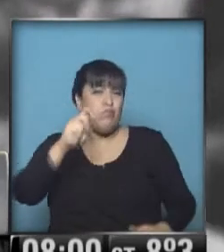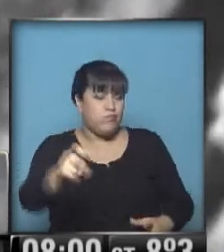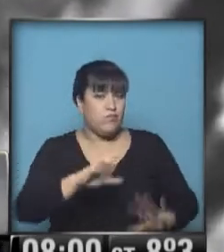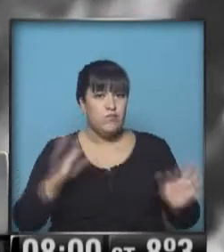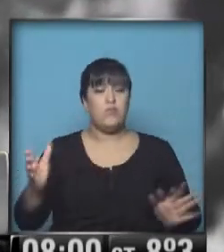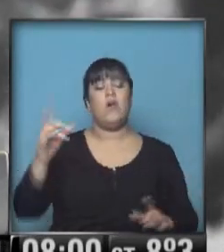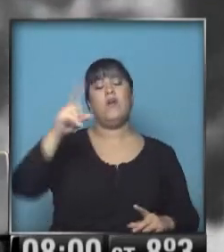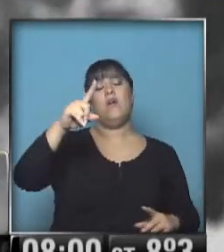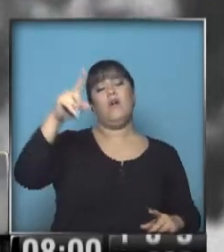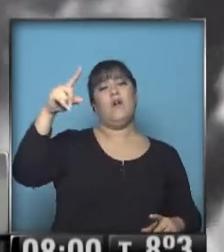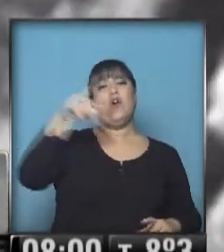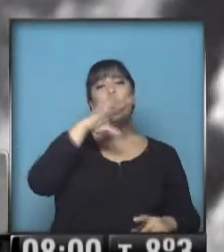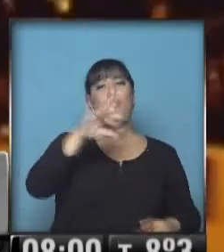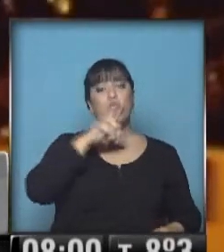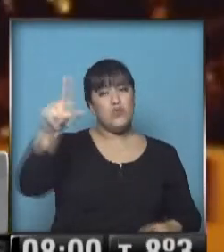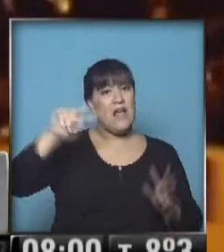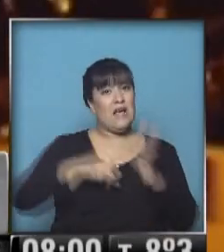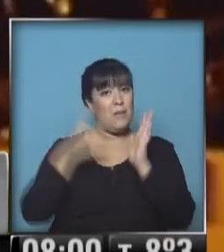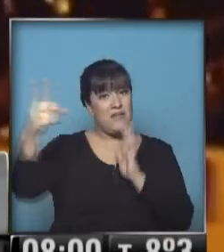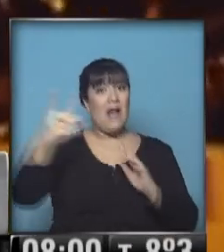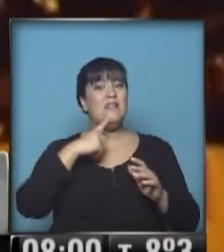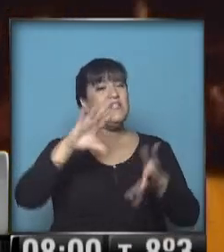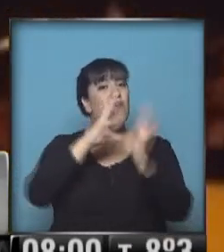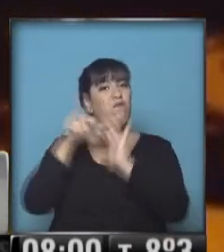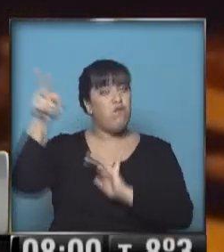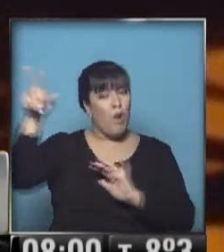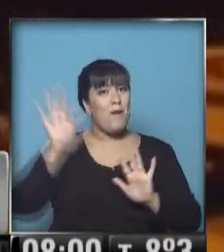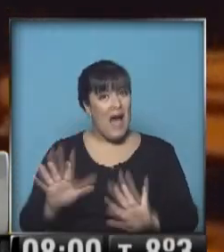Moscú sostuvo que para una acción militar de este tipo hay que